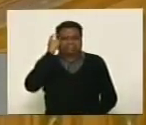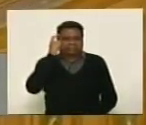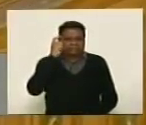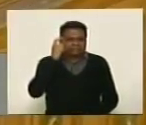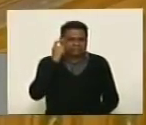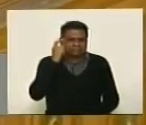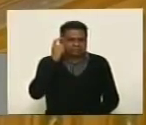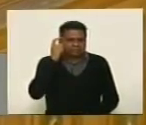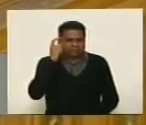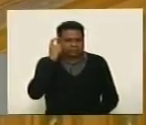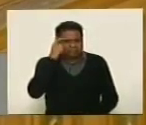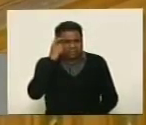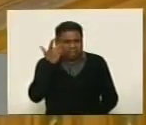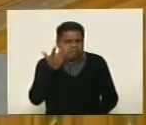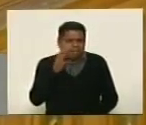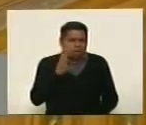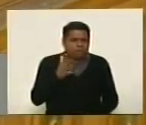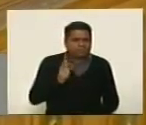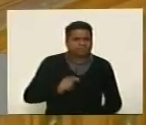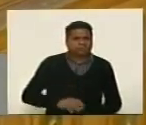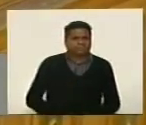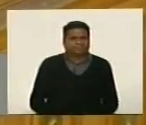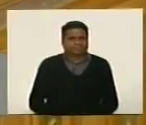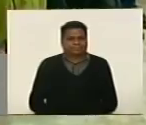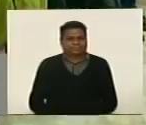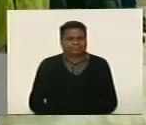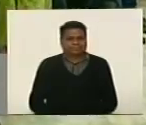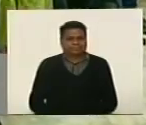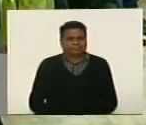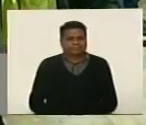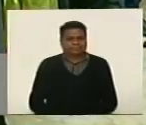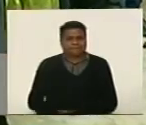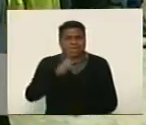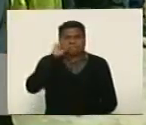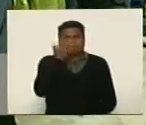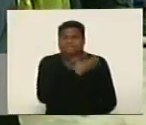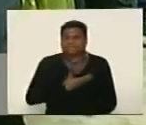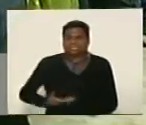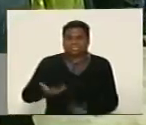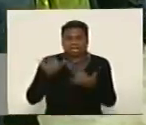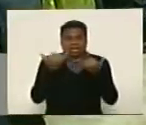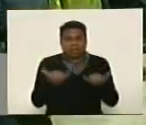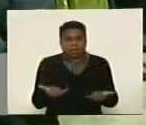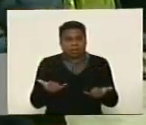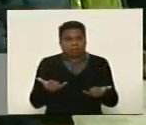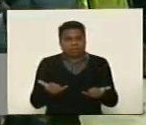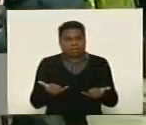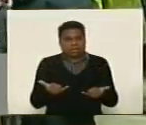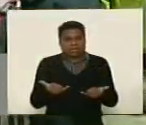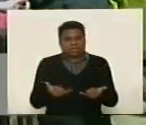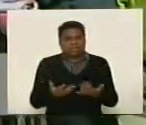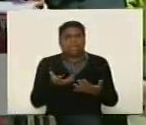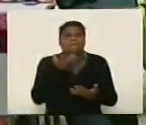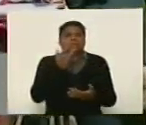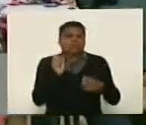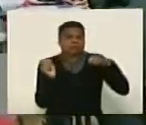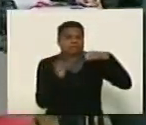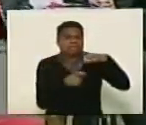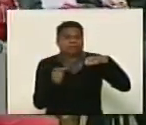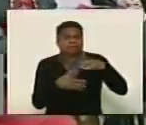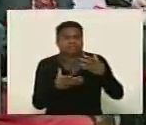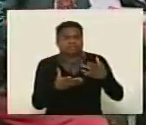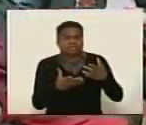República Bolivariana de Venezuela, el gobierno del presidente Nicolás Maduro, hemos visto que una operación, una vez que se deposita el dinero a la